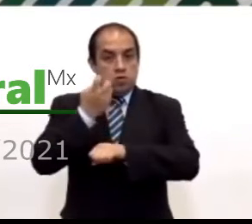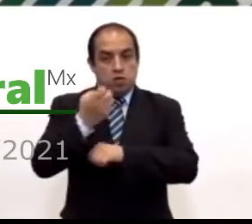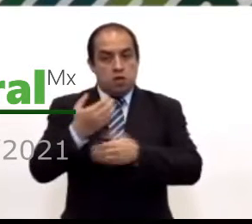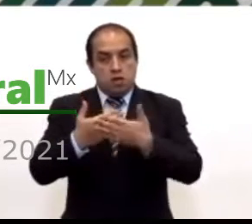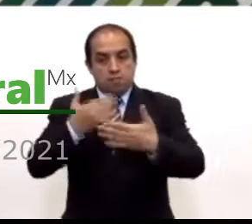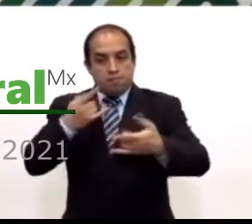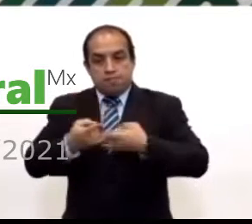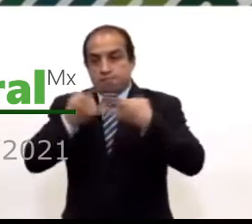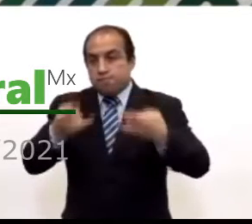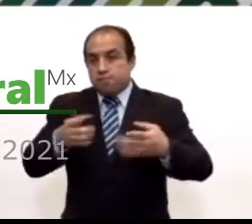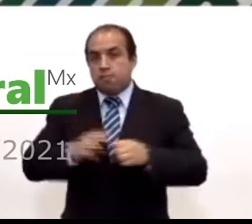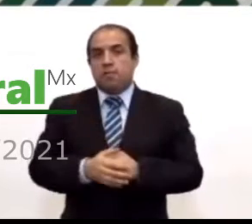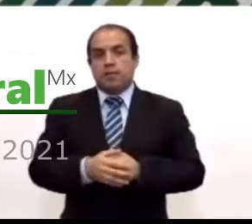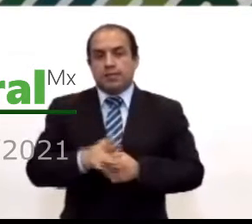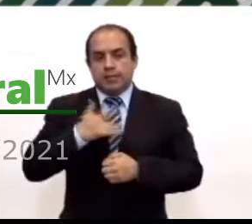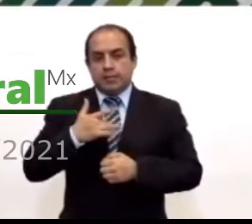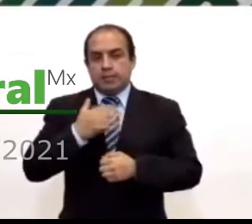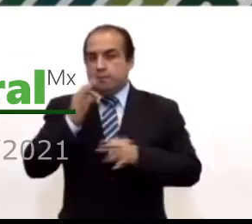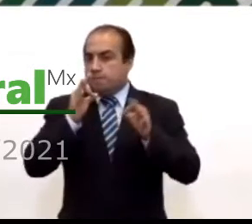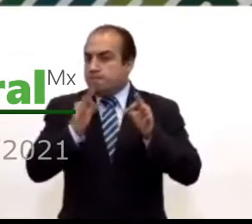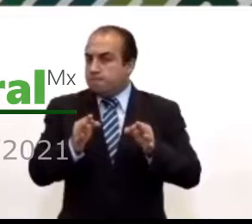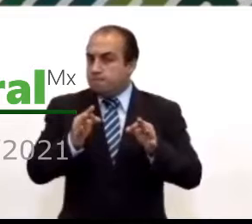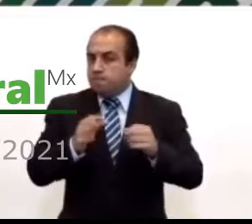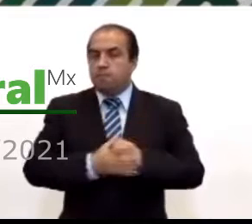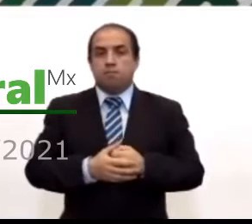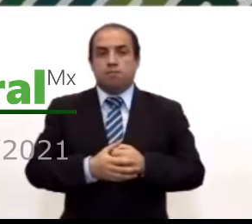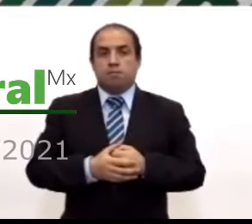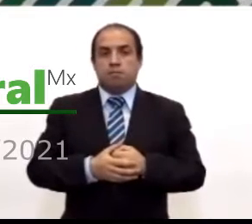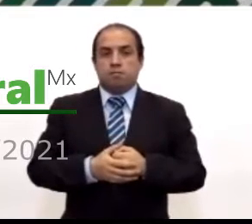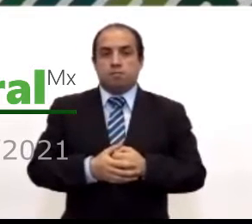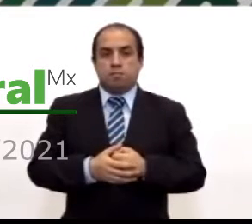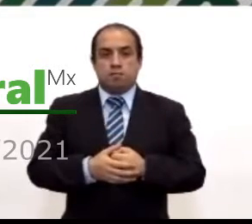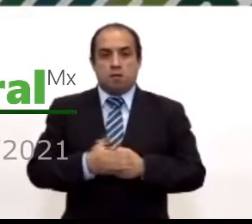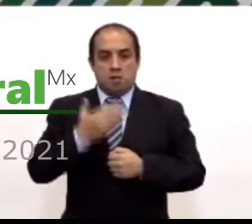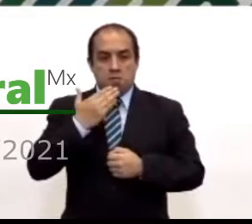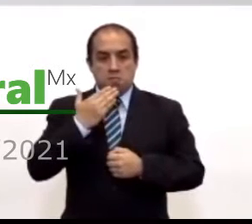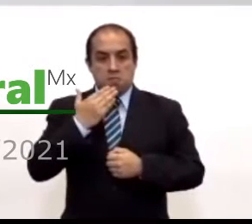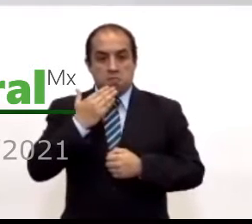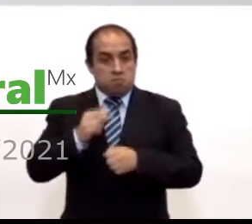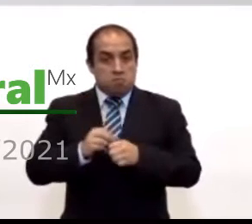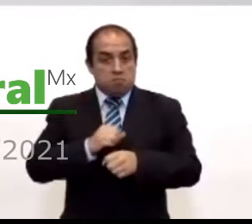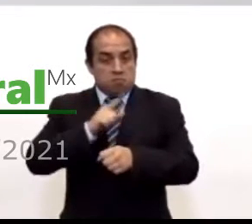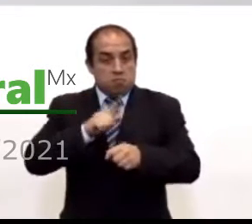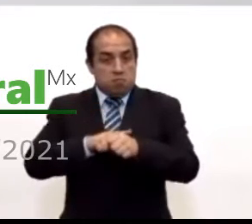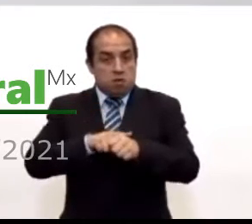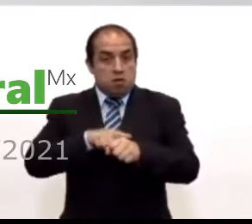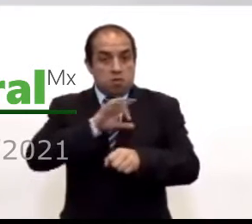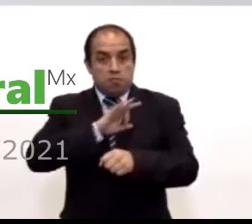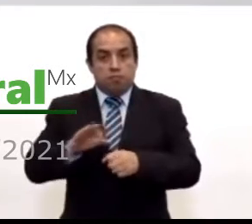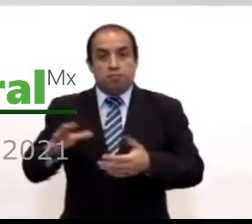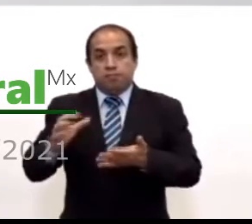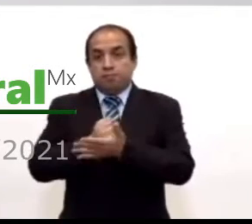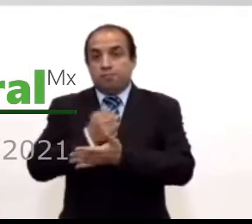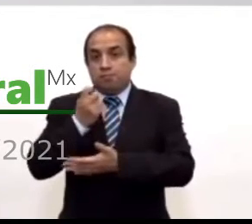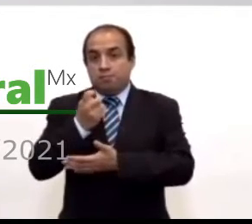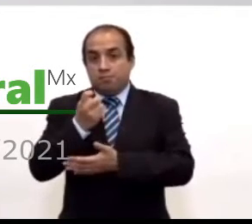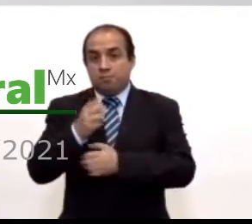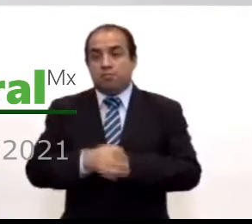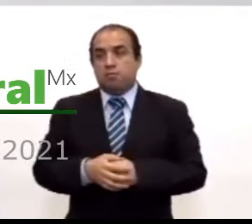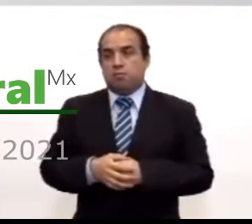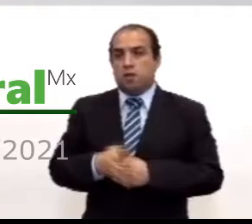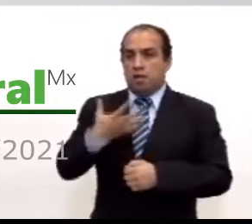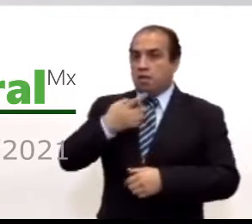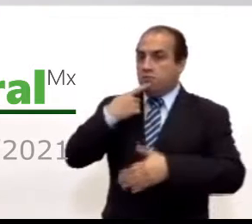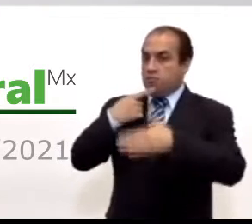que le parece correcto, le parece ético que pueda aspirar a esto? Bueno, hay denuncias, que yo sepa